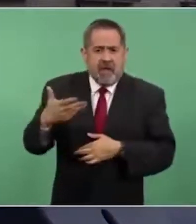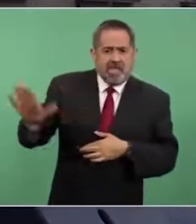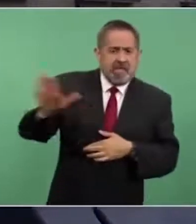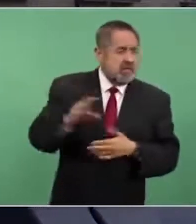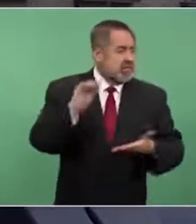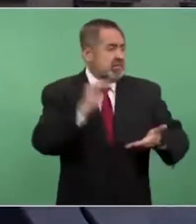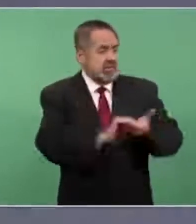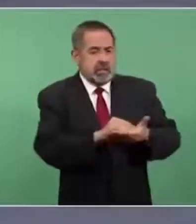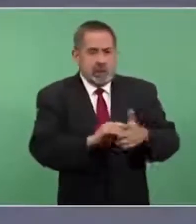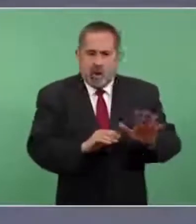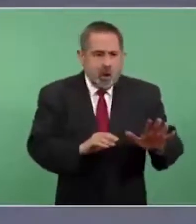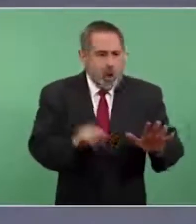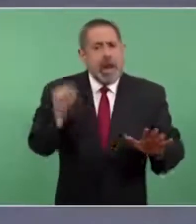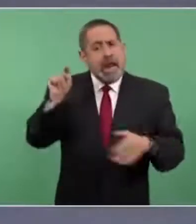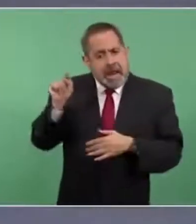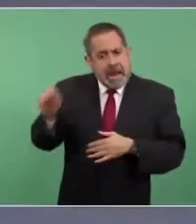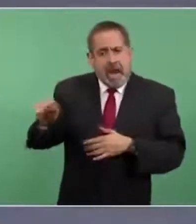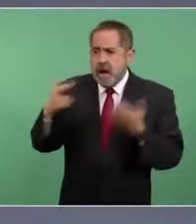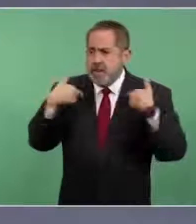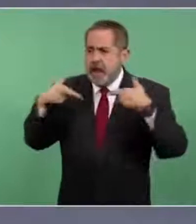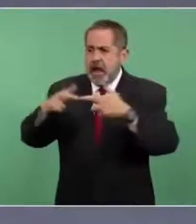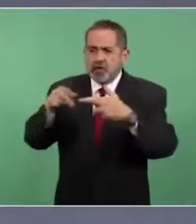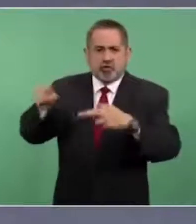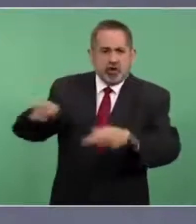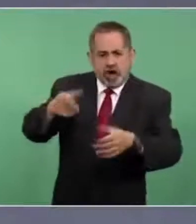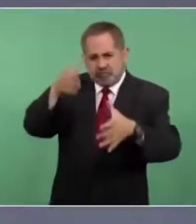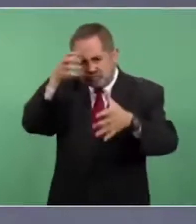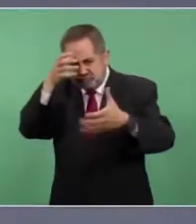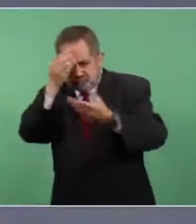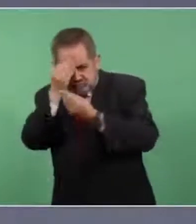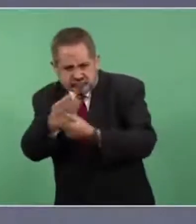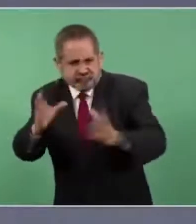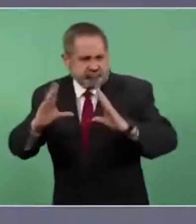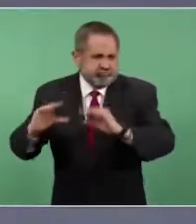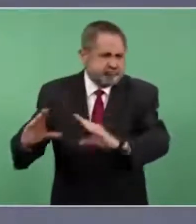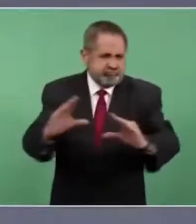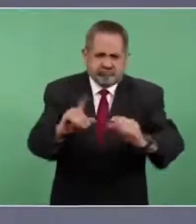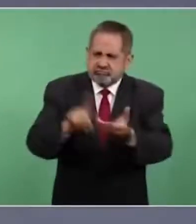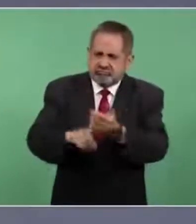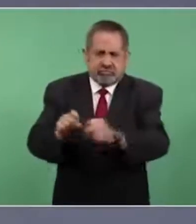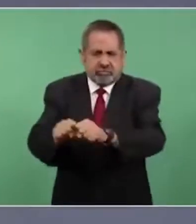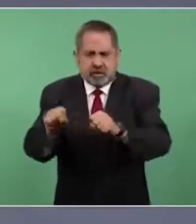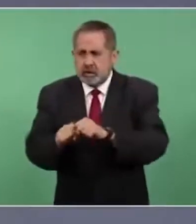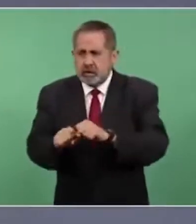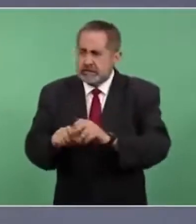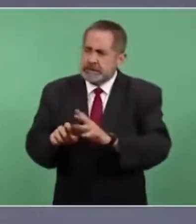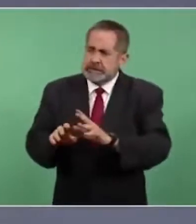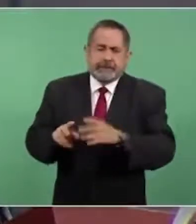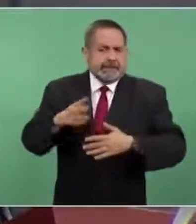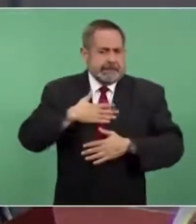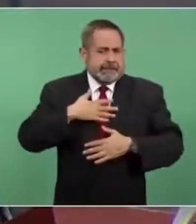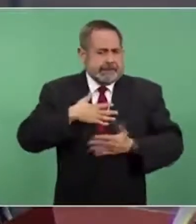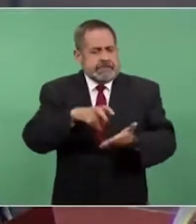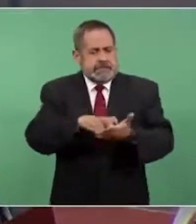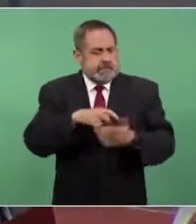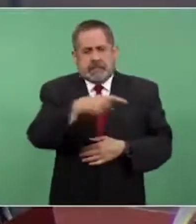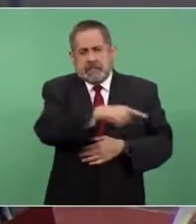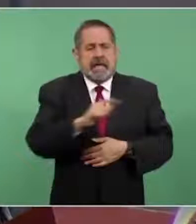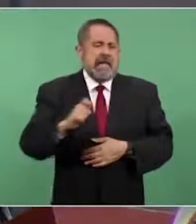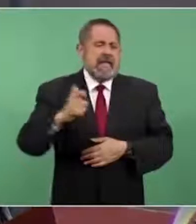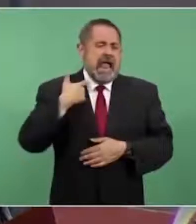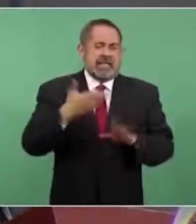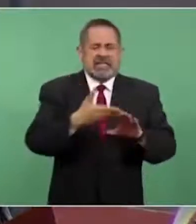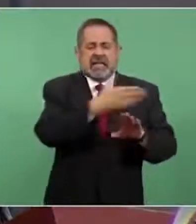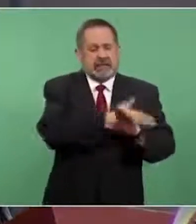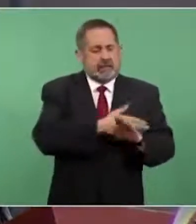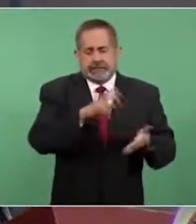que transmiten el conocimiento en las aulas. Al enmendar este absurdo y al tratar